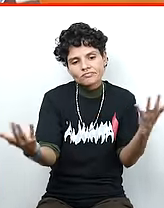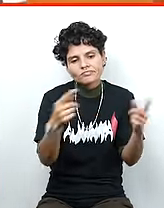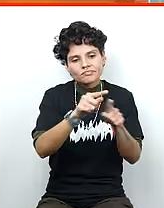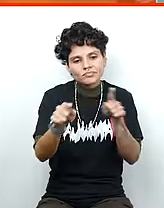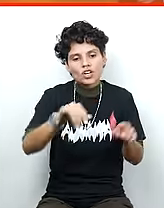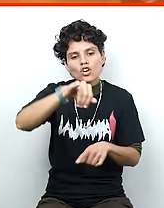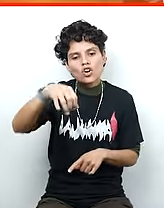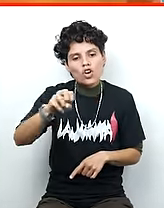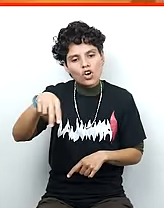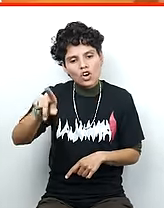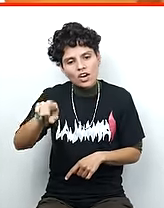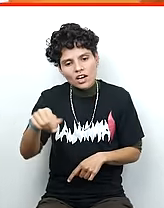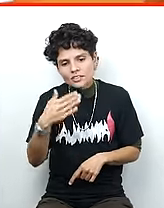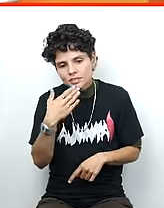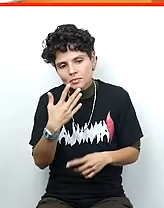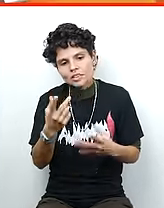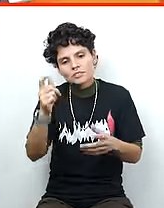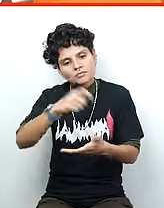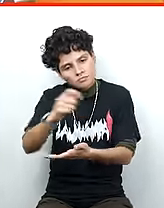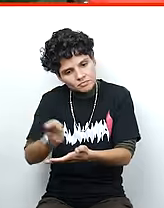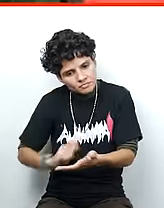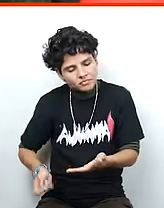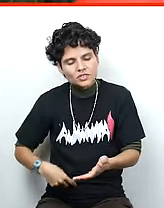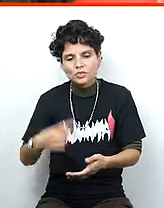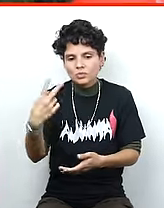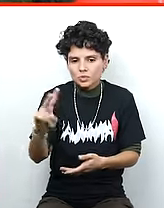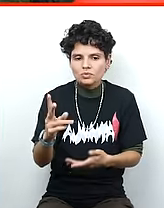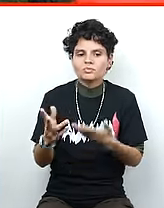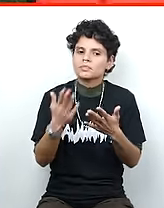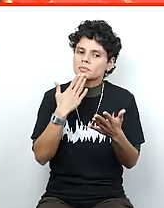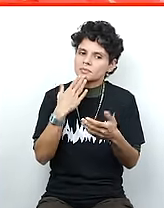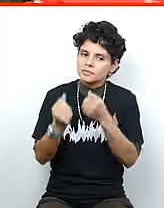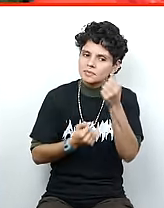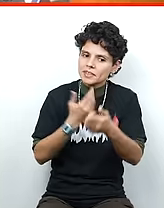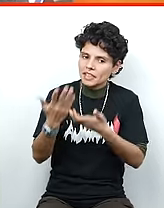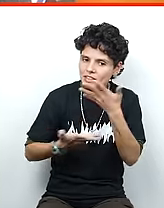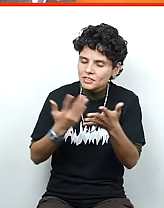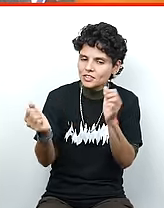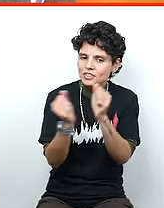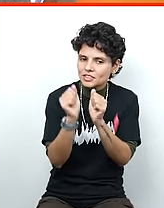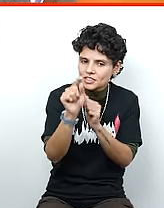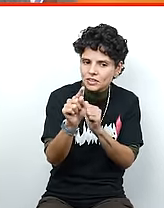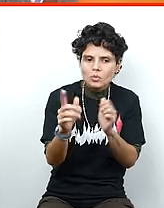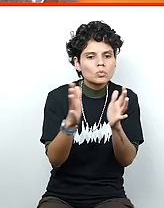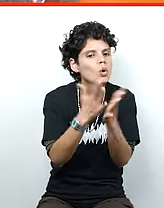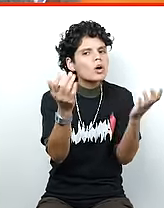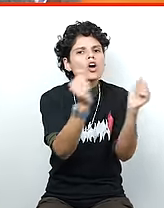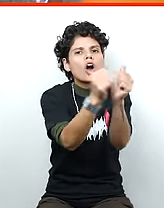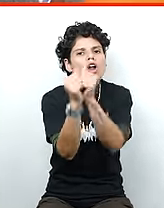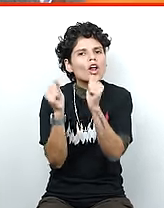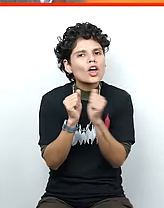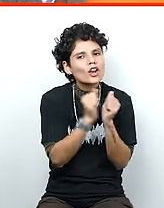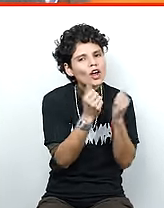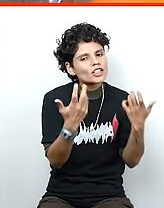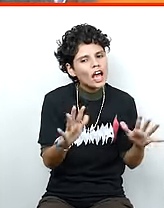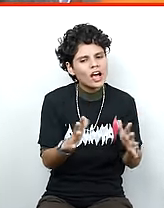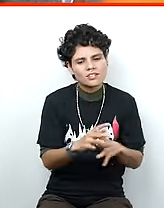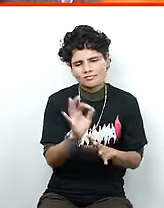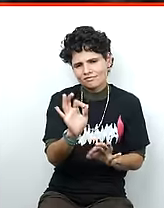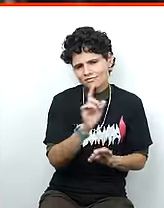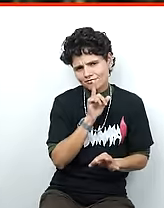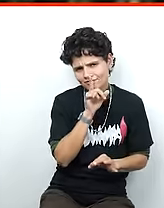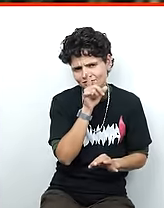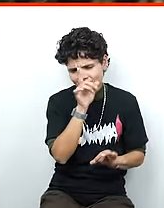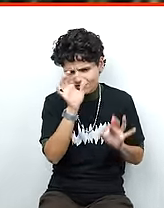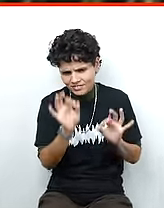Ahí está. Tío Jonas. Pura esto, mi sangre, ¿qué bueno. Hizo ahí la canción contigo? Mira, pura gente que ha tocado contigo. Pura ficha. Pura ficha aquí. Pura